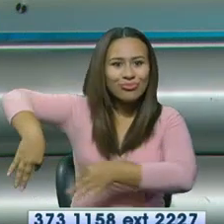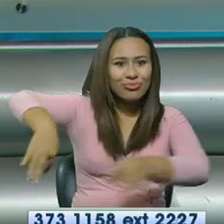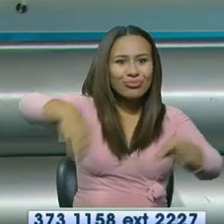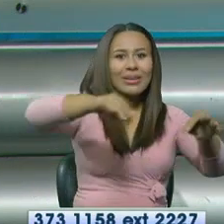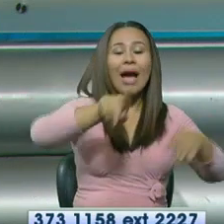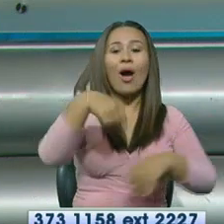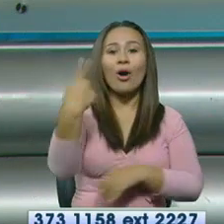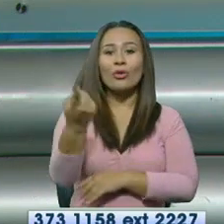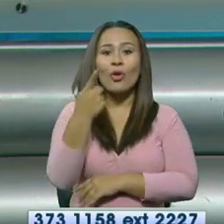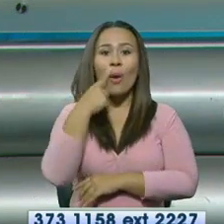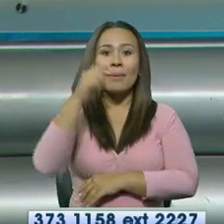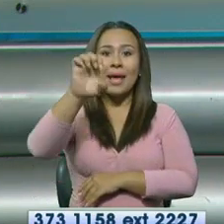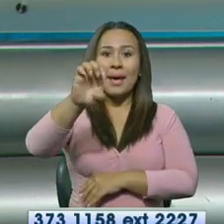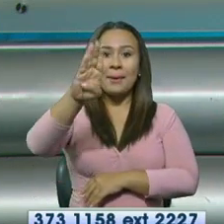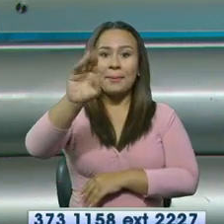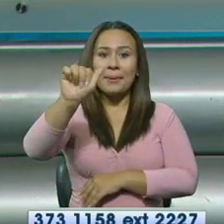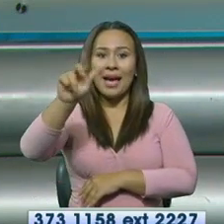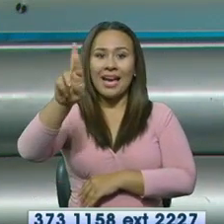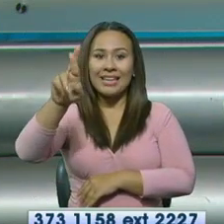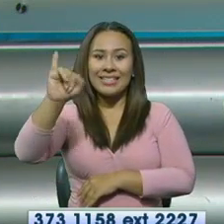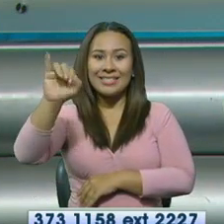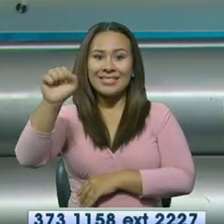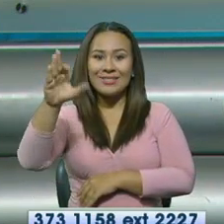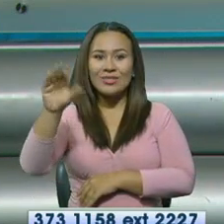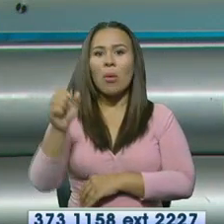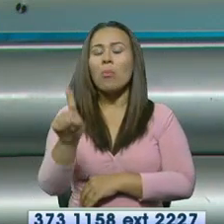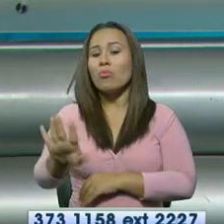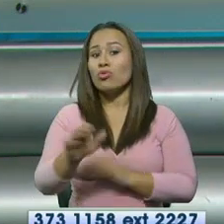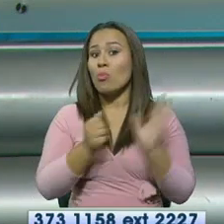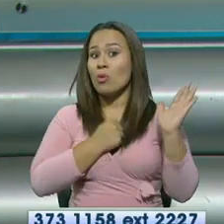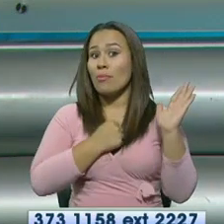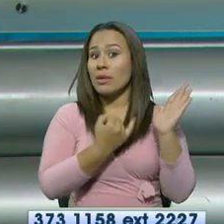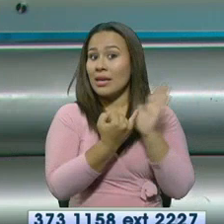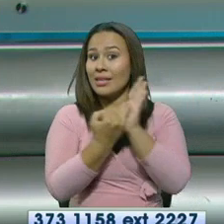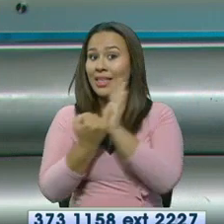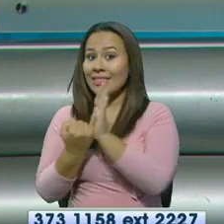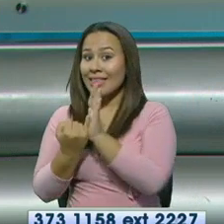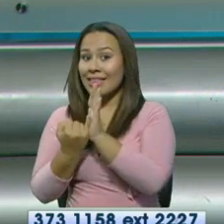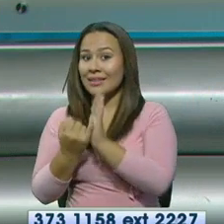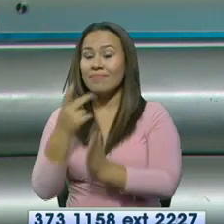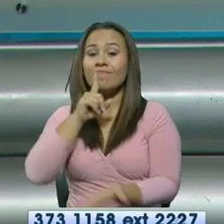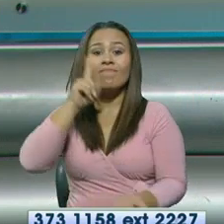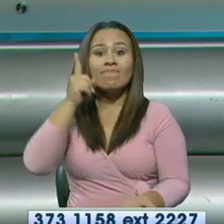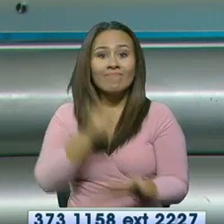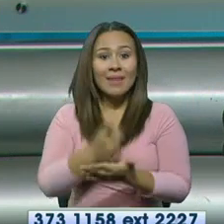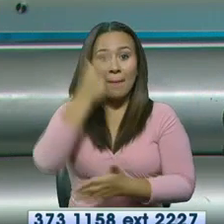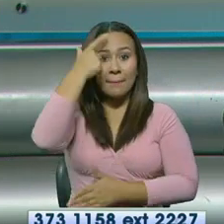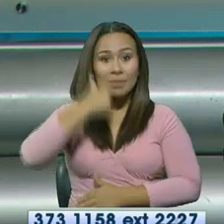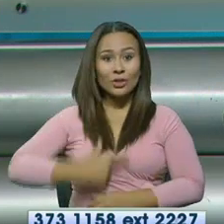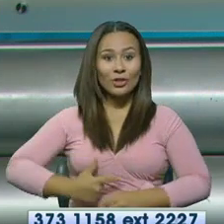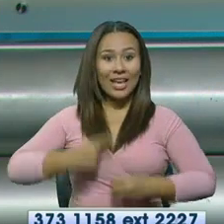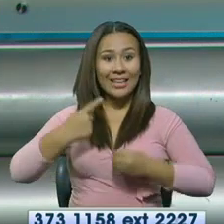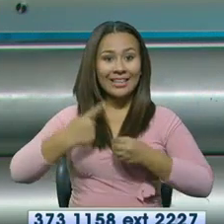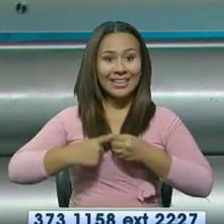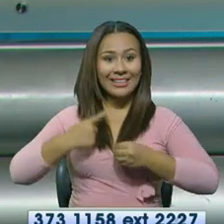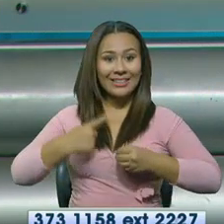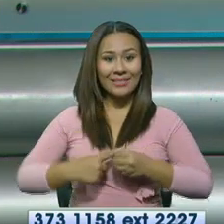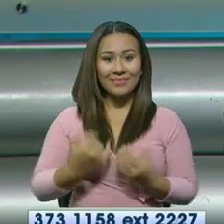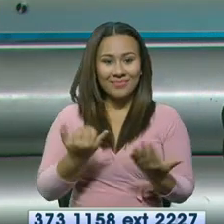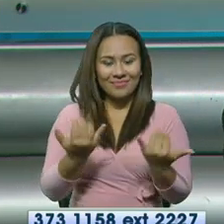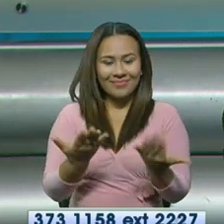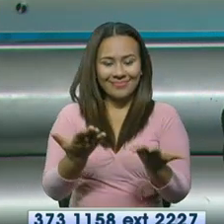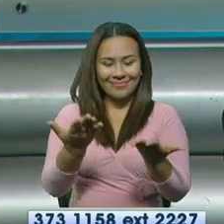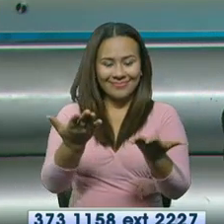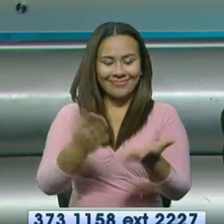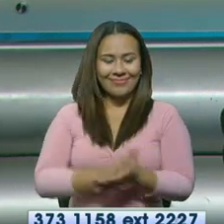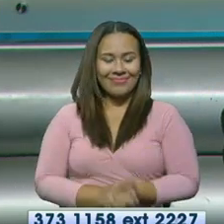Evaristo Corral y Chancleta. Forman parte de la identidad de un verdadero quiteño. A continuación, les